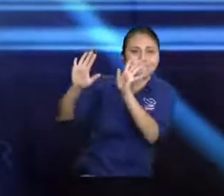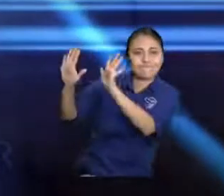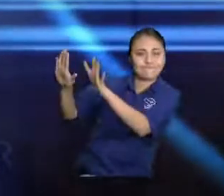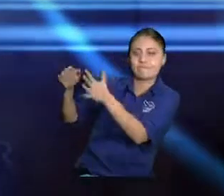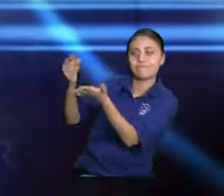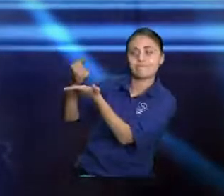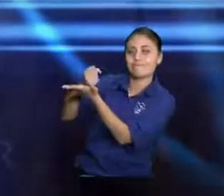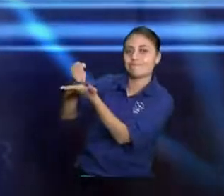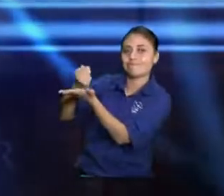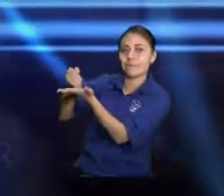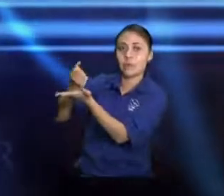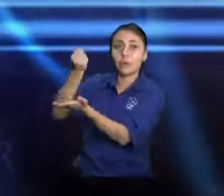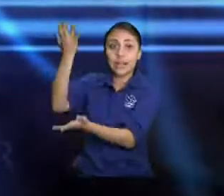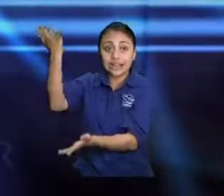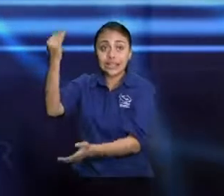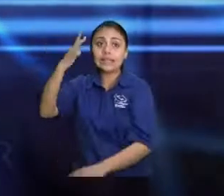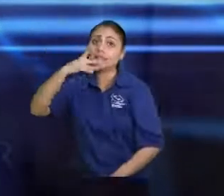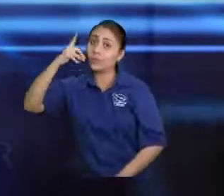ofrenda del Señor.